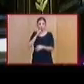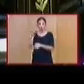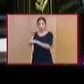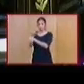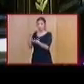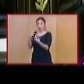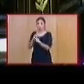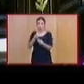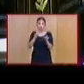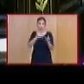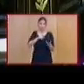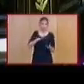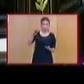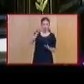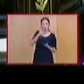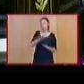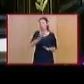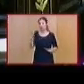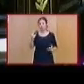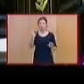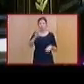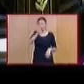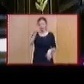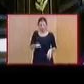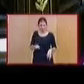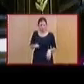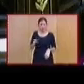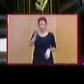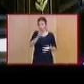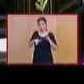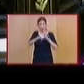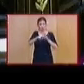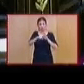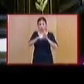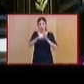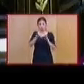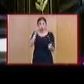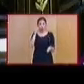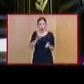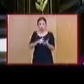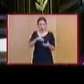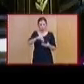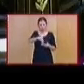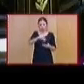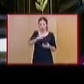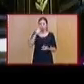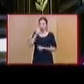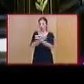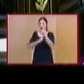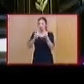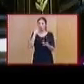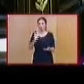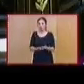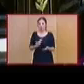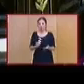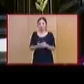del resto del mundo, particularmente con África, zona muy próxima de presente y de futuro económico evidente. Nosotros